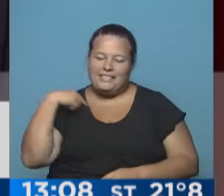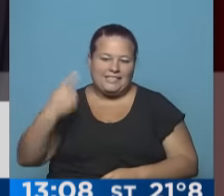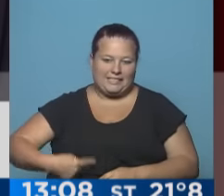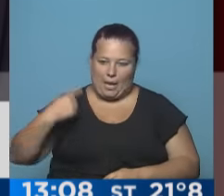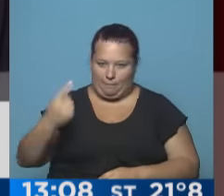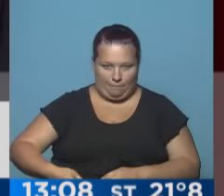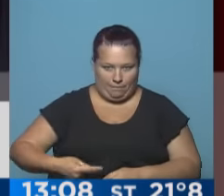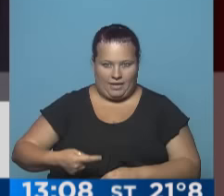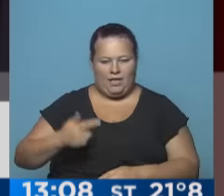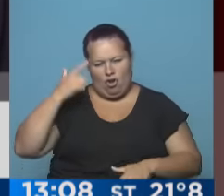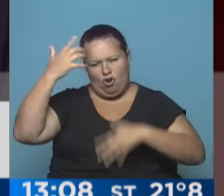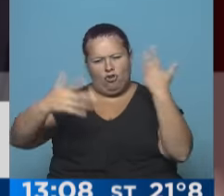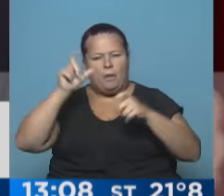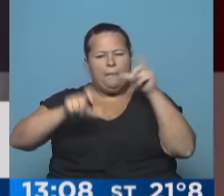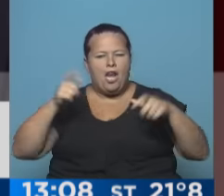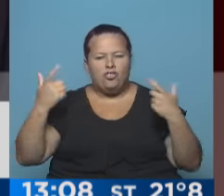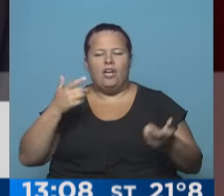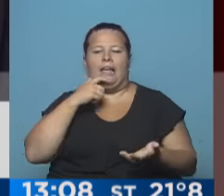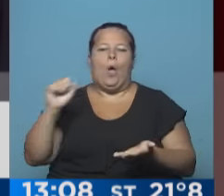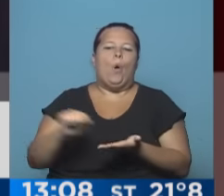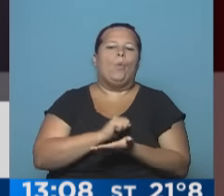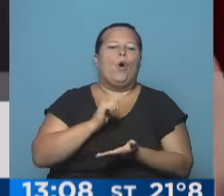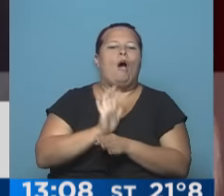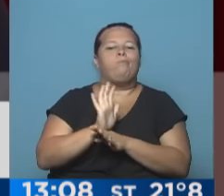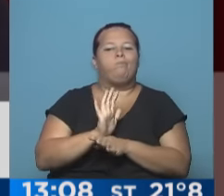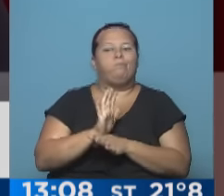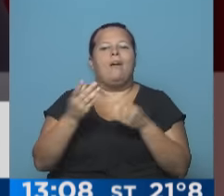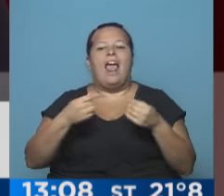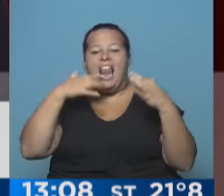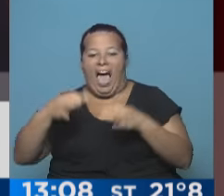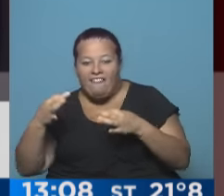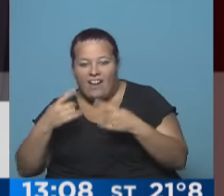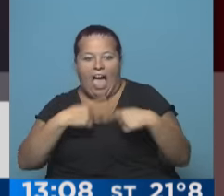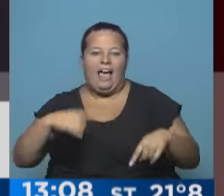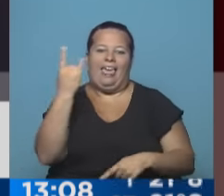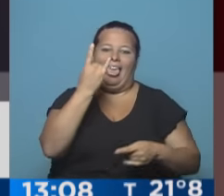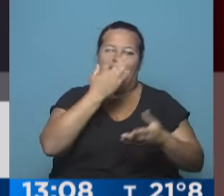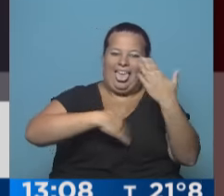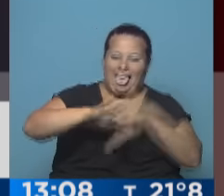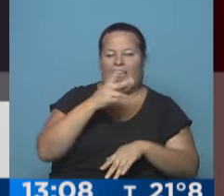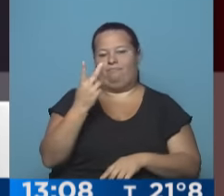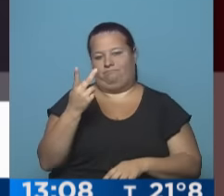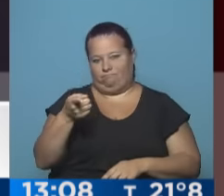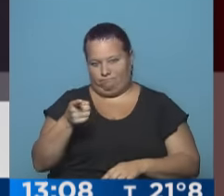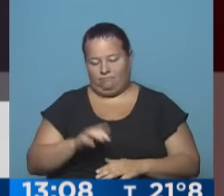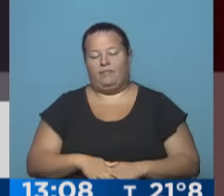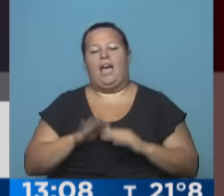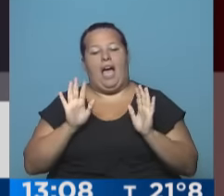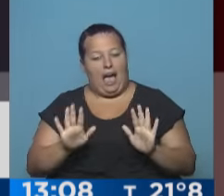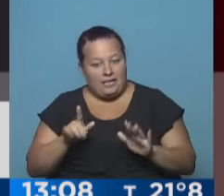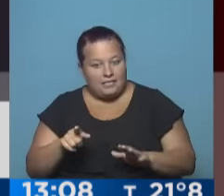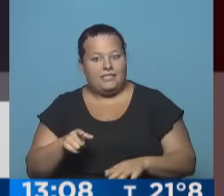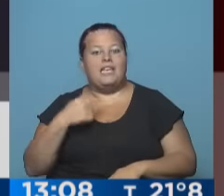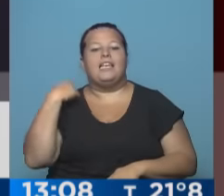sistemáticamente, confundiendo a todos y borrando la línea entre la realidad y la fantasía. Así,